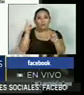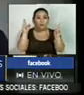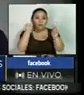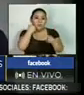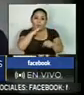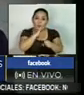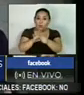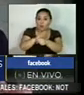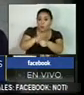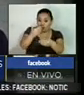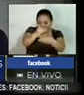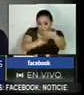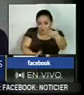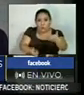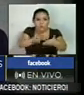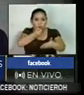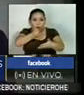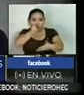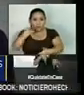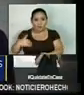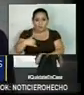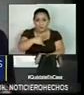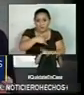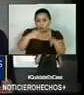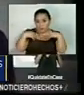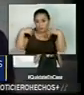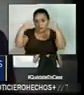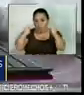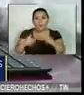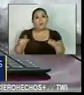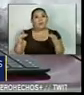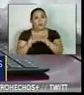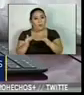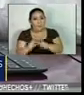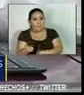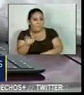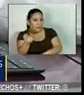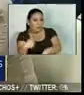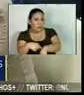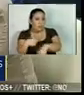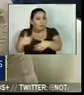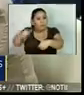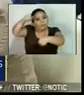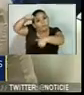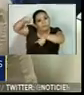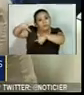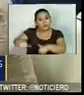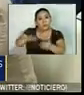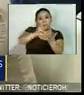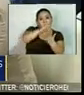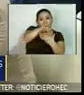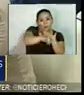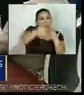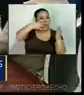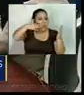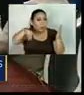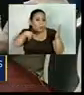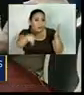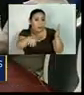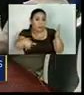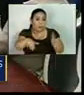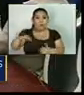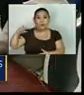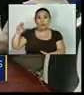el último reporte de las autoridades. Por otra parte, en las próximas horas se aprobarán los proyectos pilotos de la ciudad de